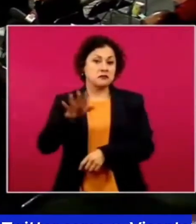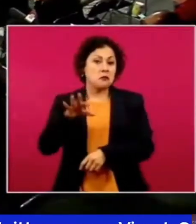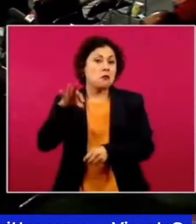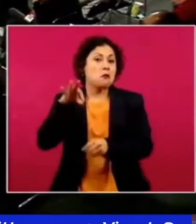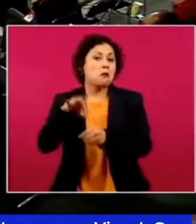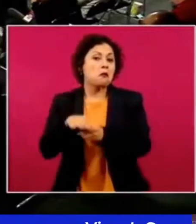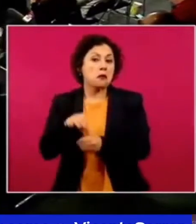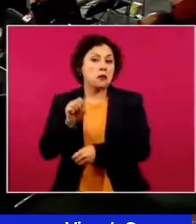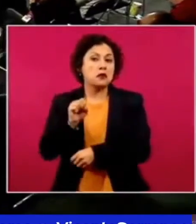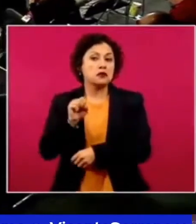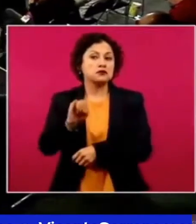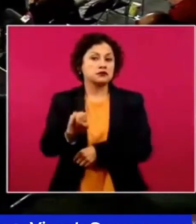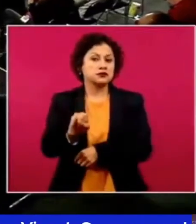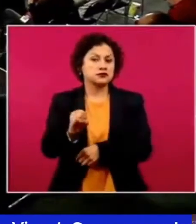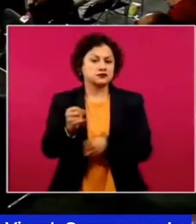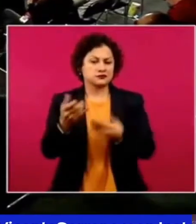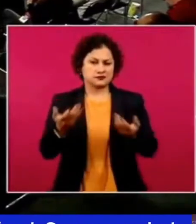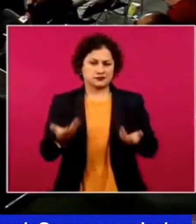¿Cómo lo hicieron?